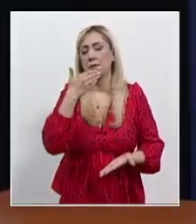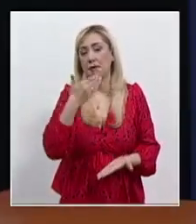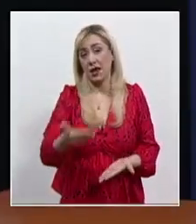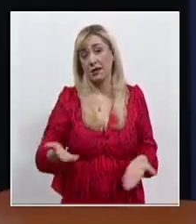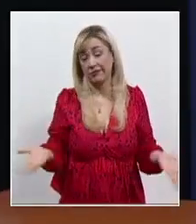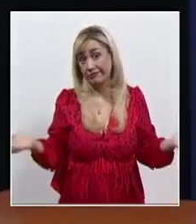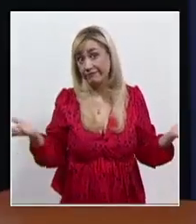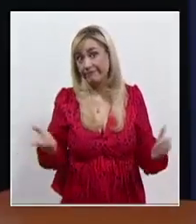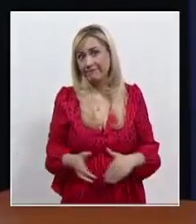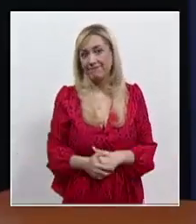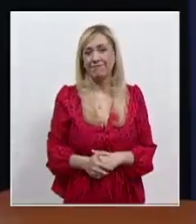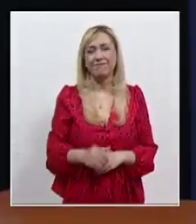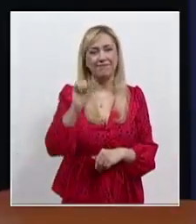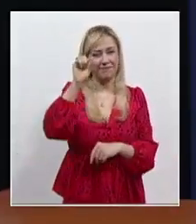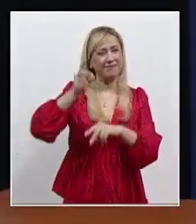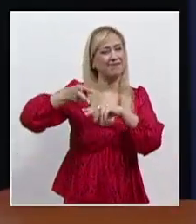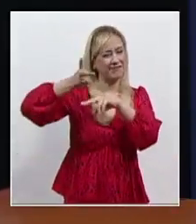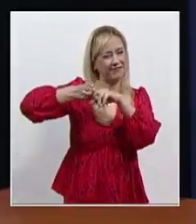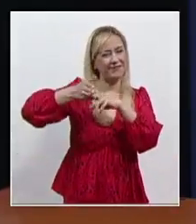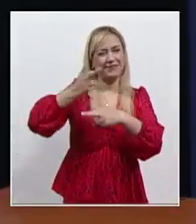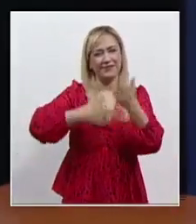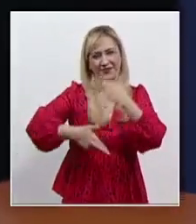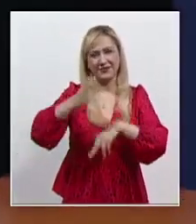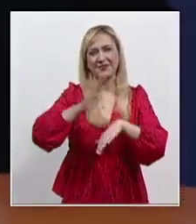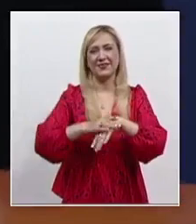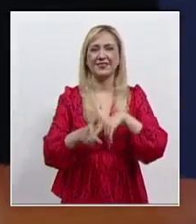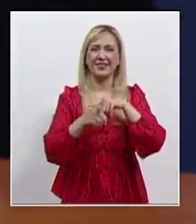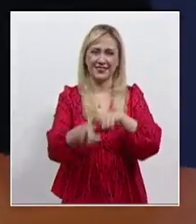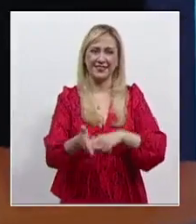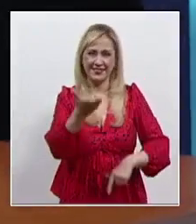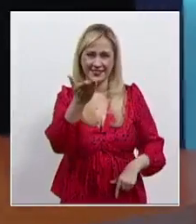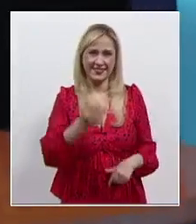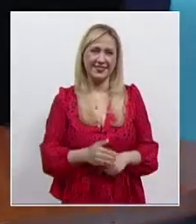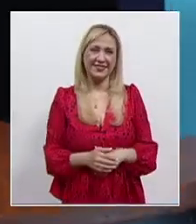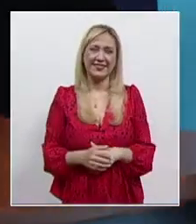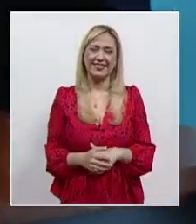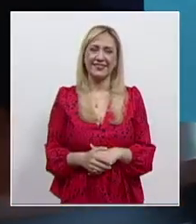A continuación hacemos una pausa, pero continuamos con más información.